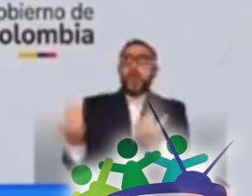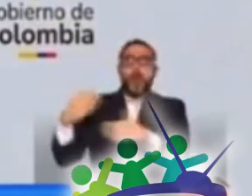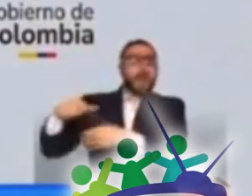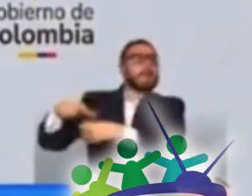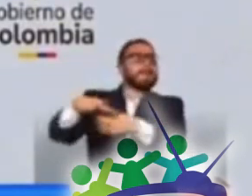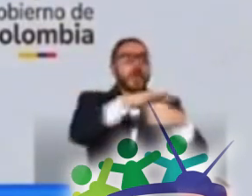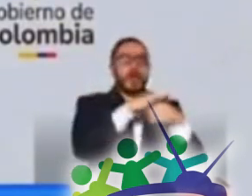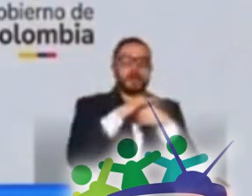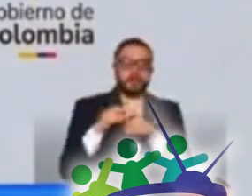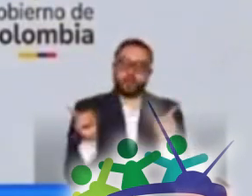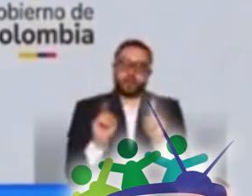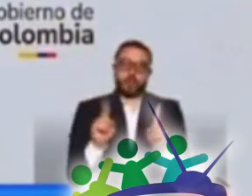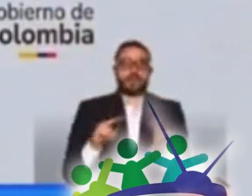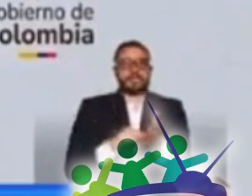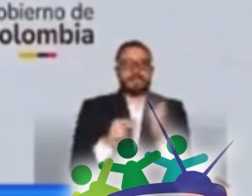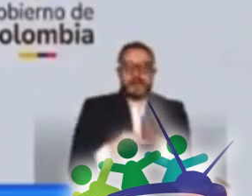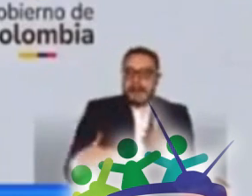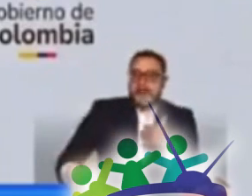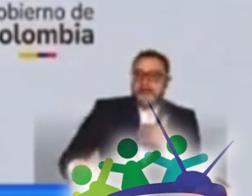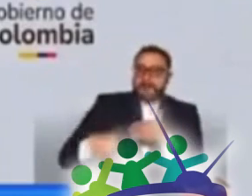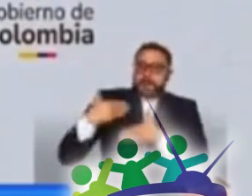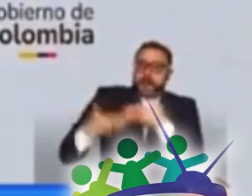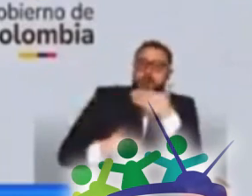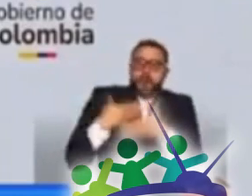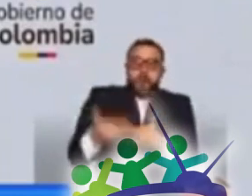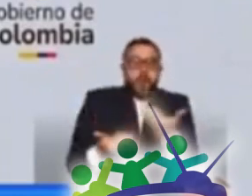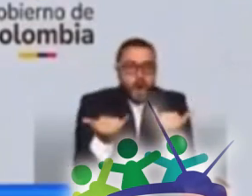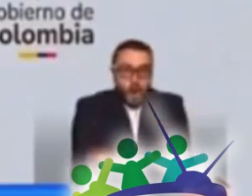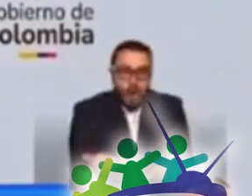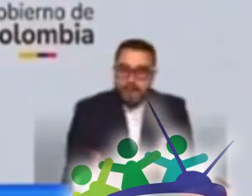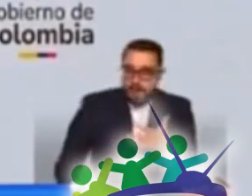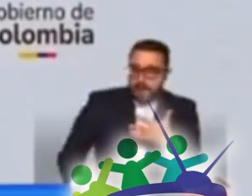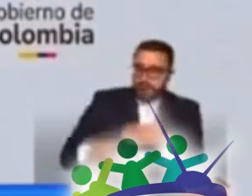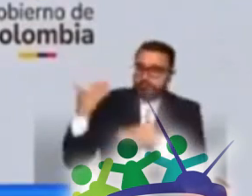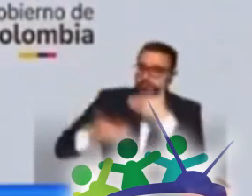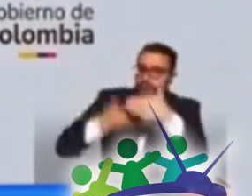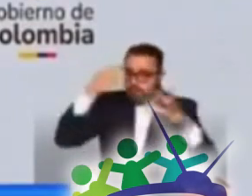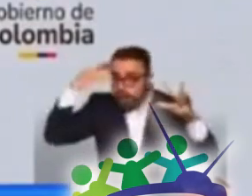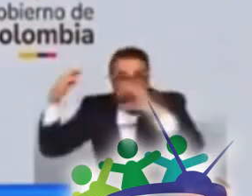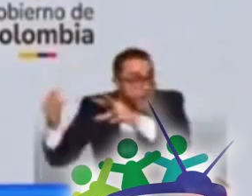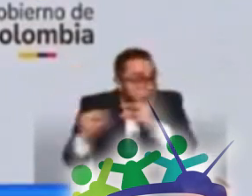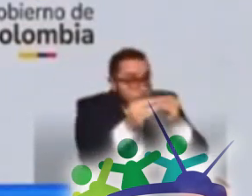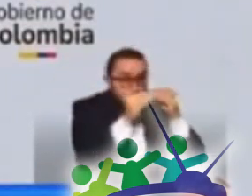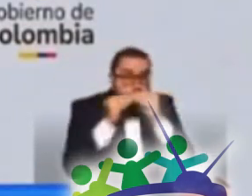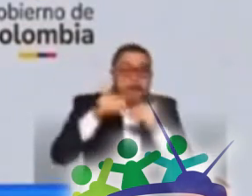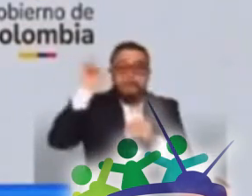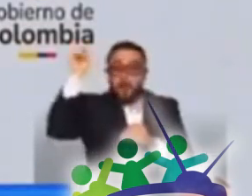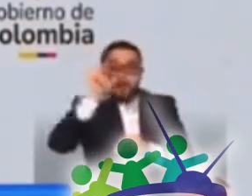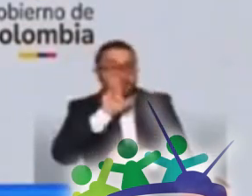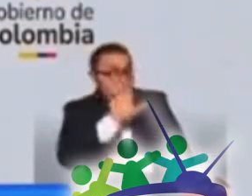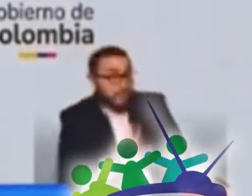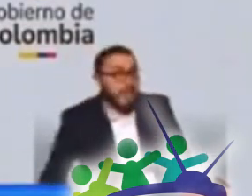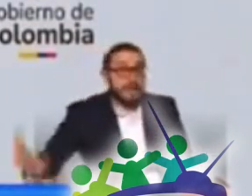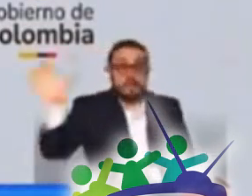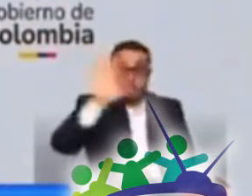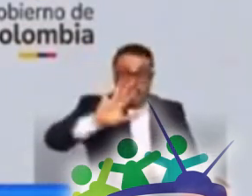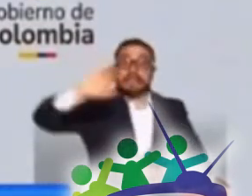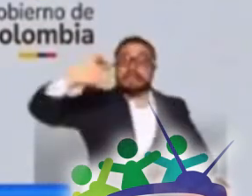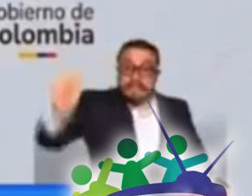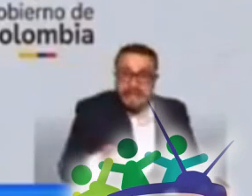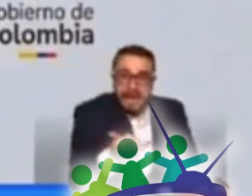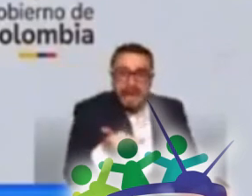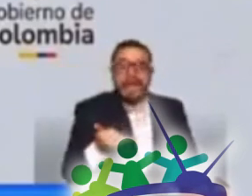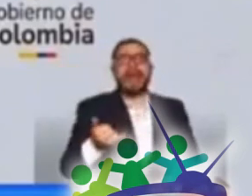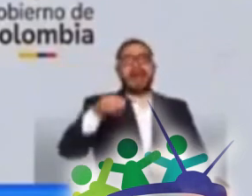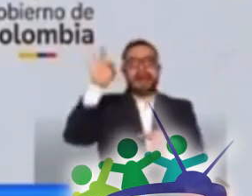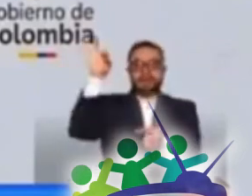un proceso que comienza ahora y que si llegamos a un acuerdo político nacional se